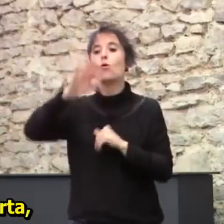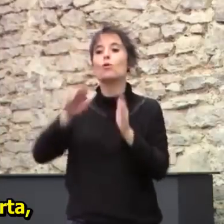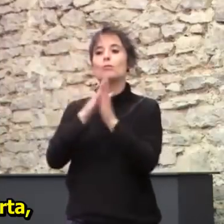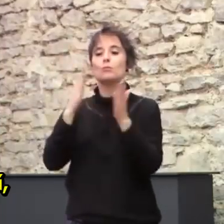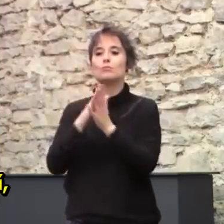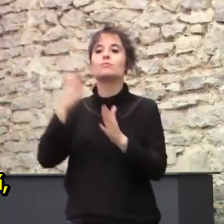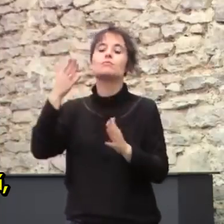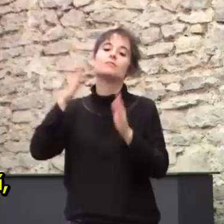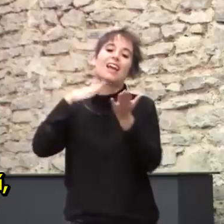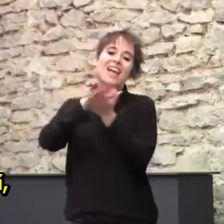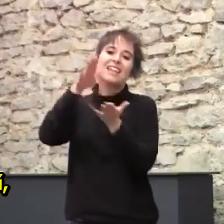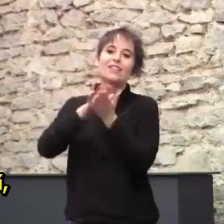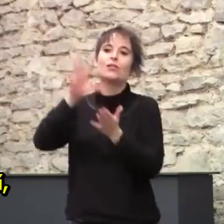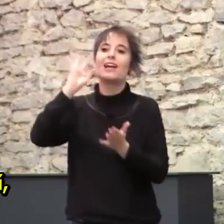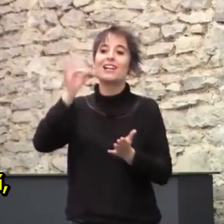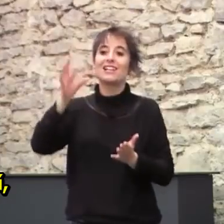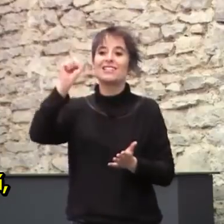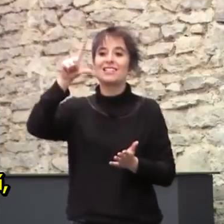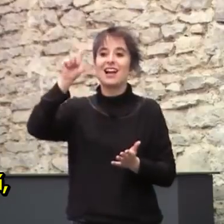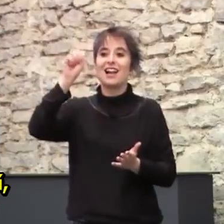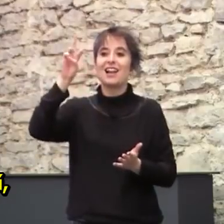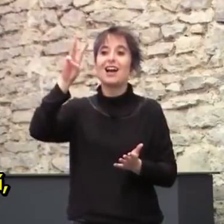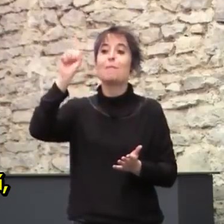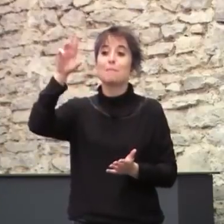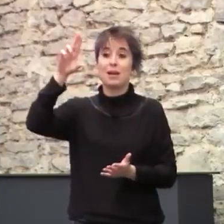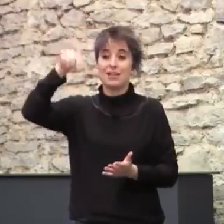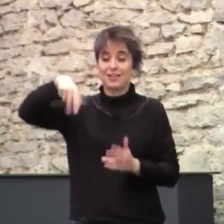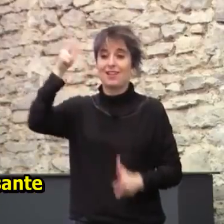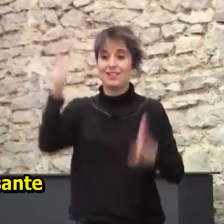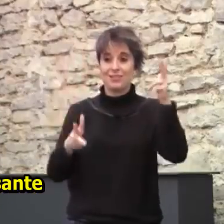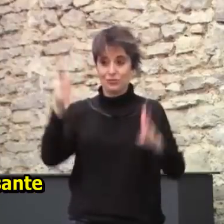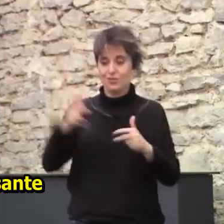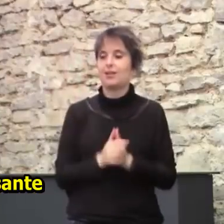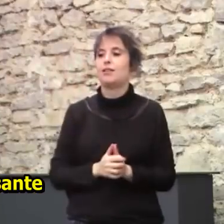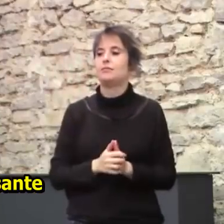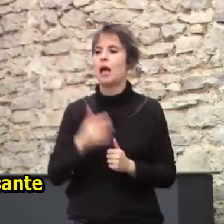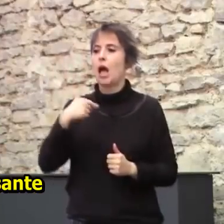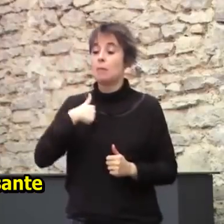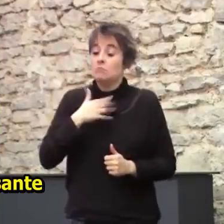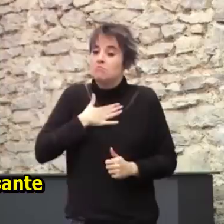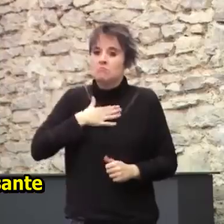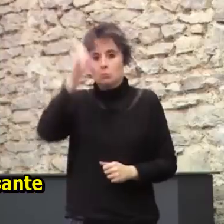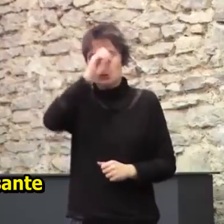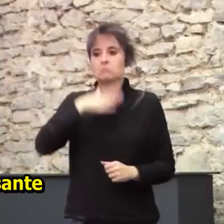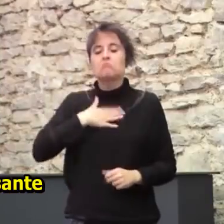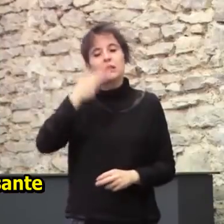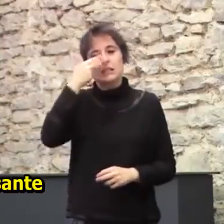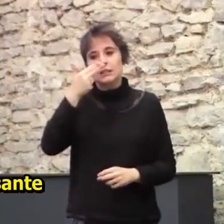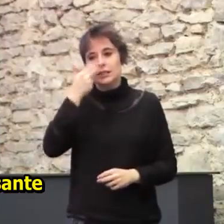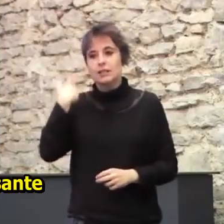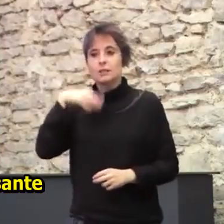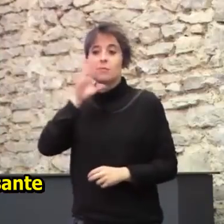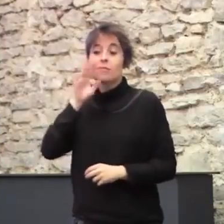editorial Chalaparta, que es una editorial que es de aquí de Euskal Herria también. Y bueno, a mí me pareció súper interesante lo